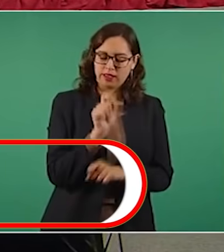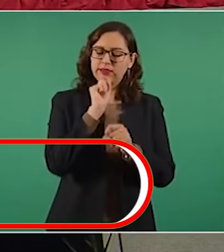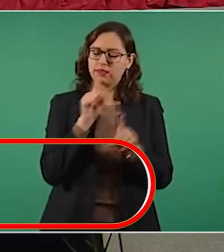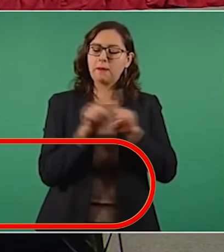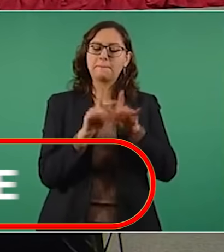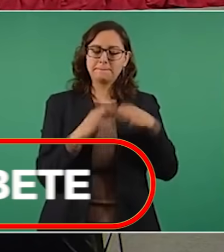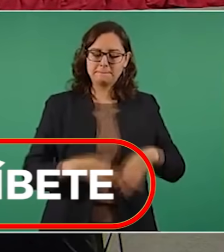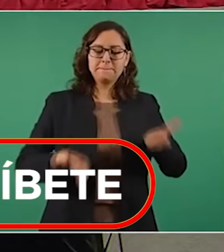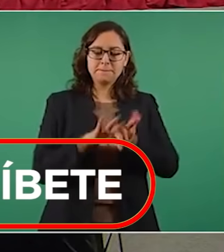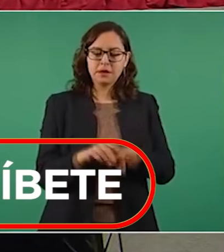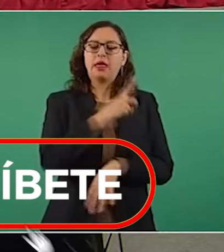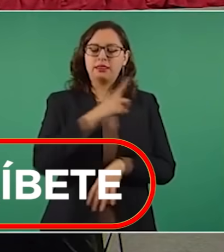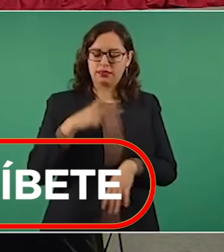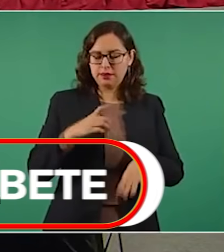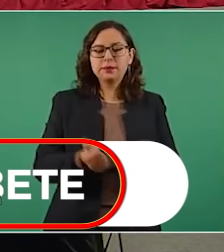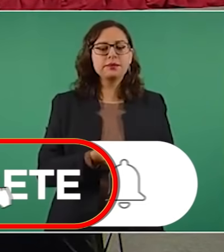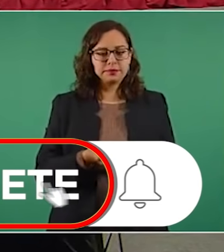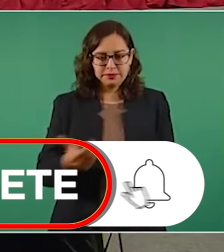tengan otras fuentes de abasto,